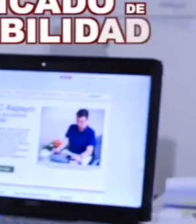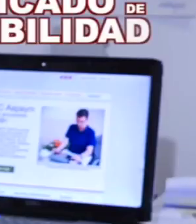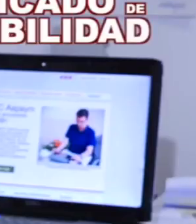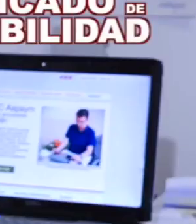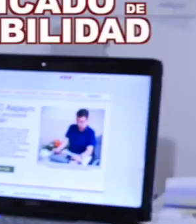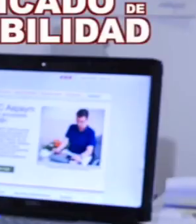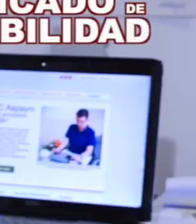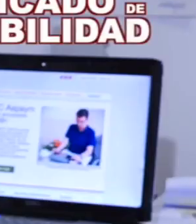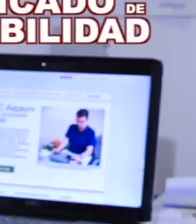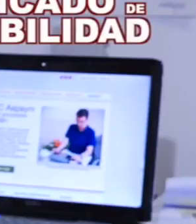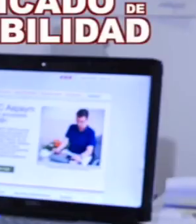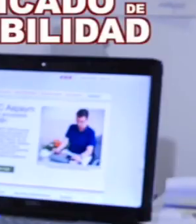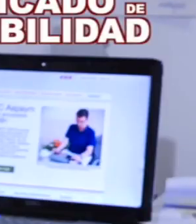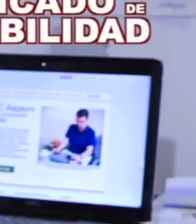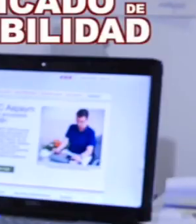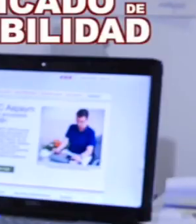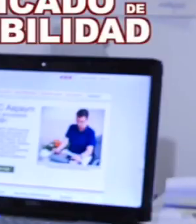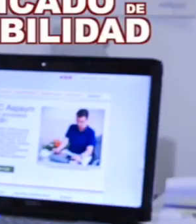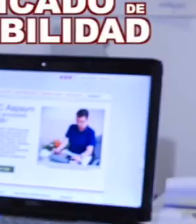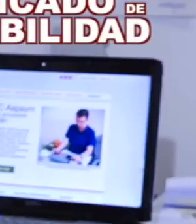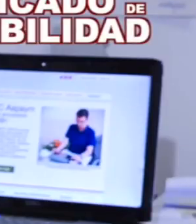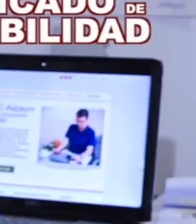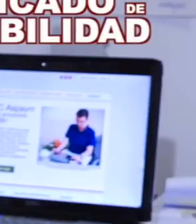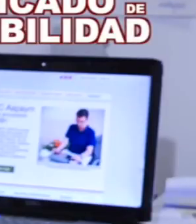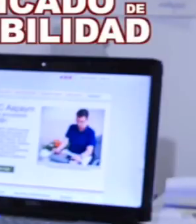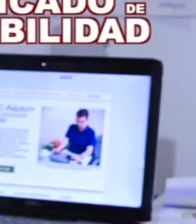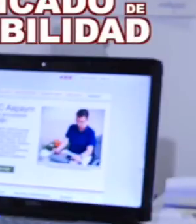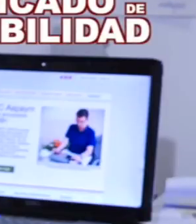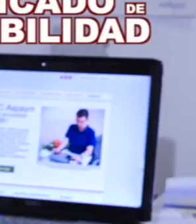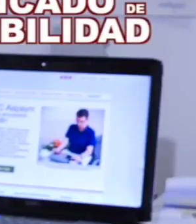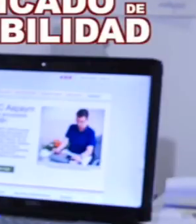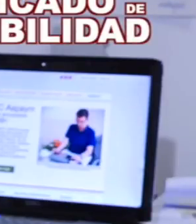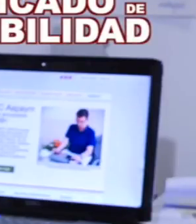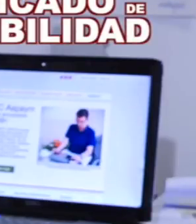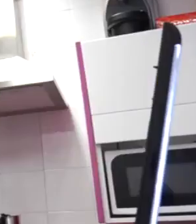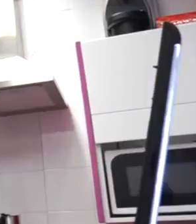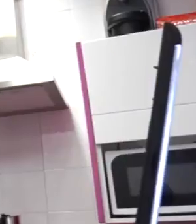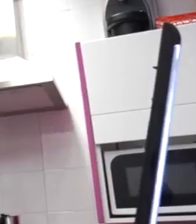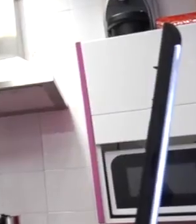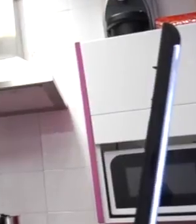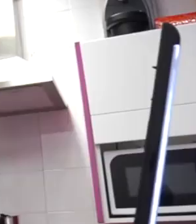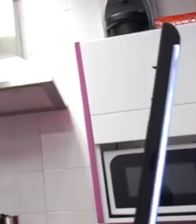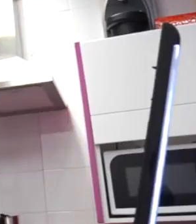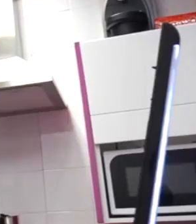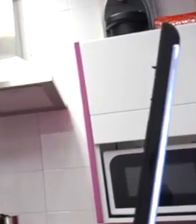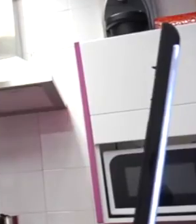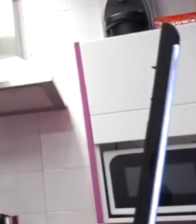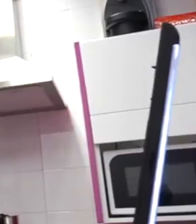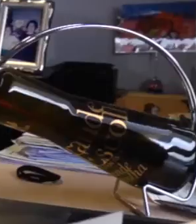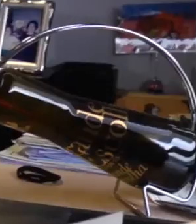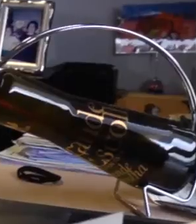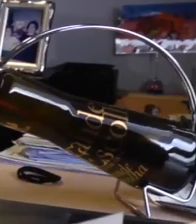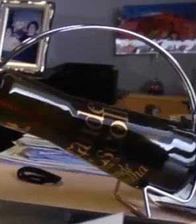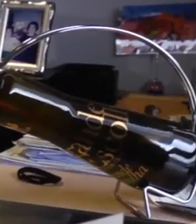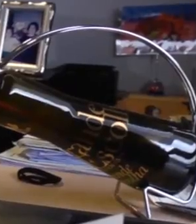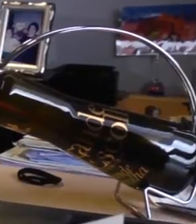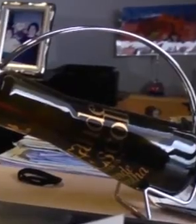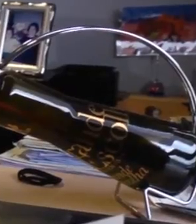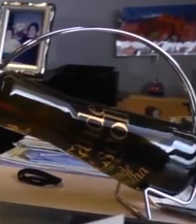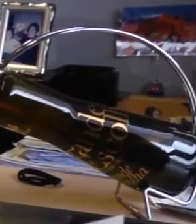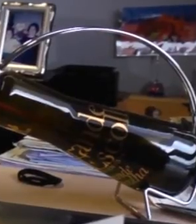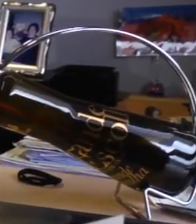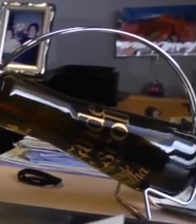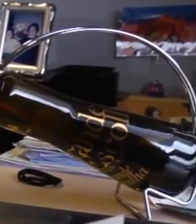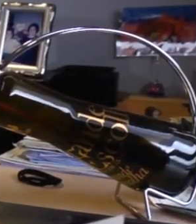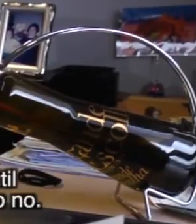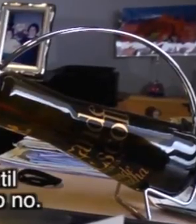web abierta que se actualiza constantemente. Es una herramienta diseñada para acercar la administración a los ciudadanos y reducir